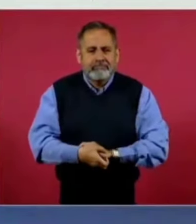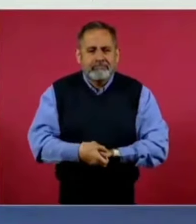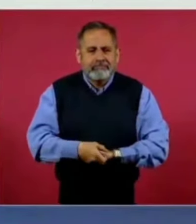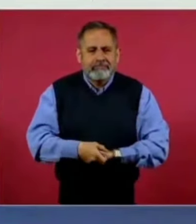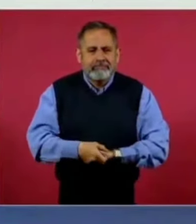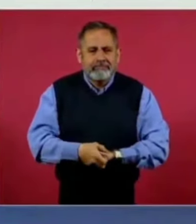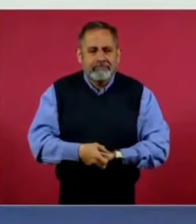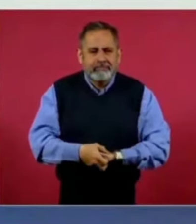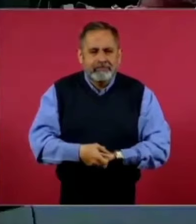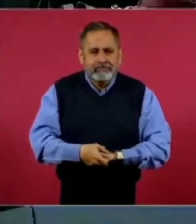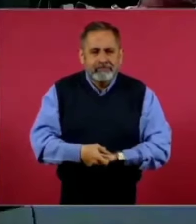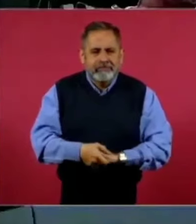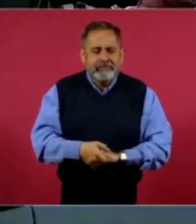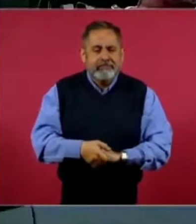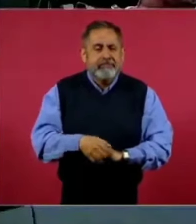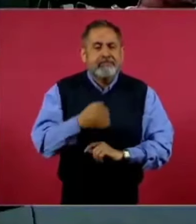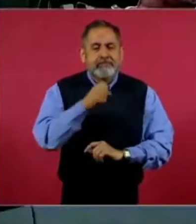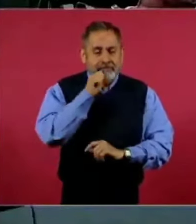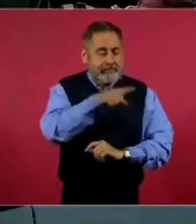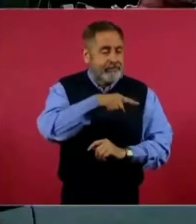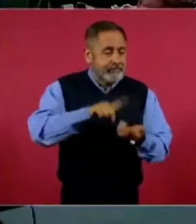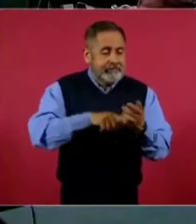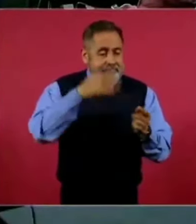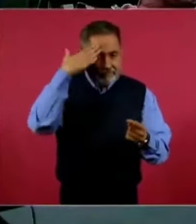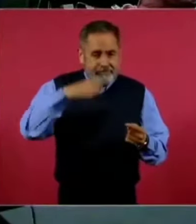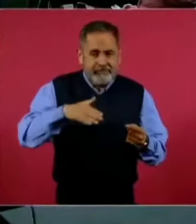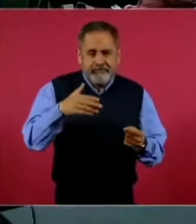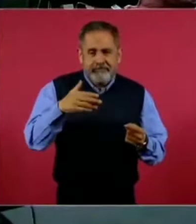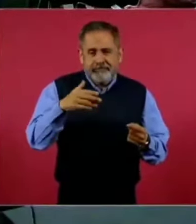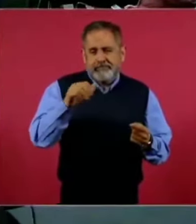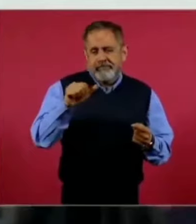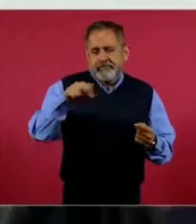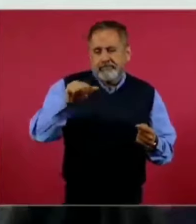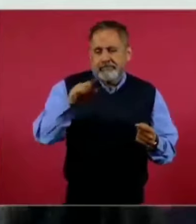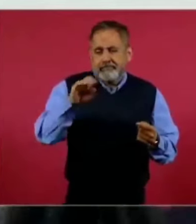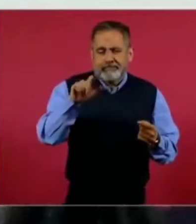demandados, y la señora Hernández, o sea, Anabel,